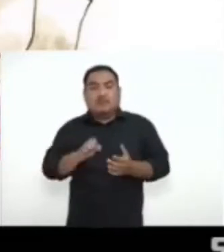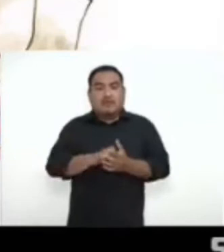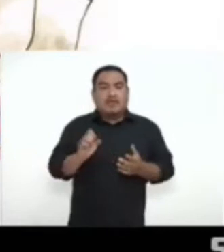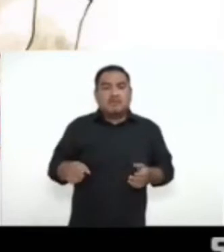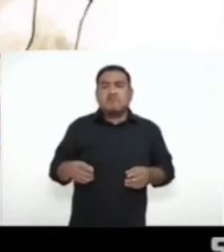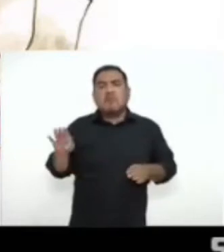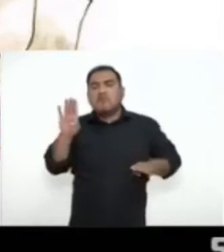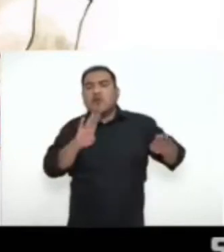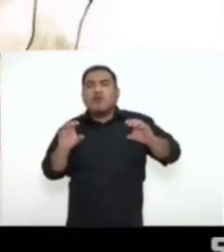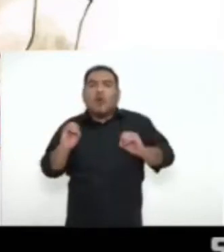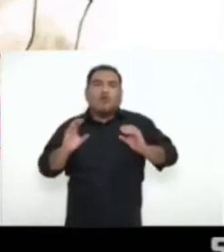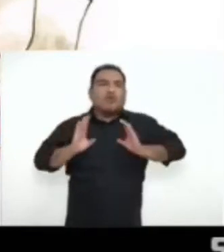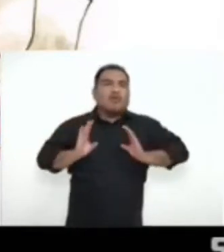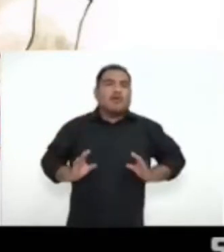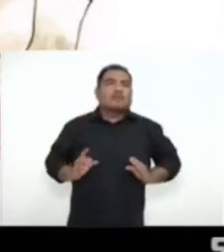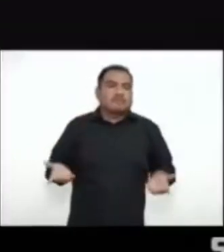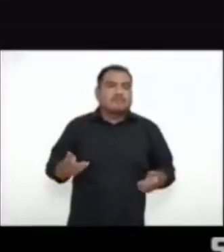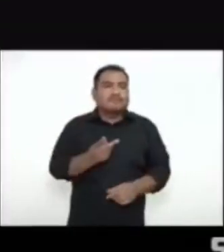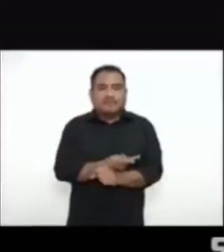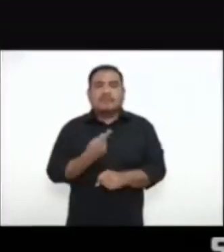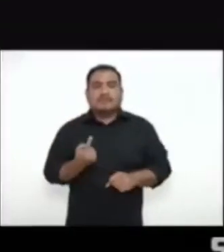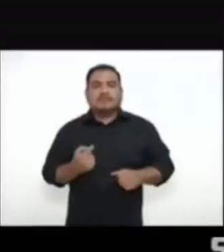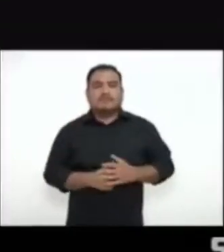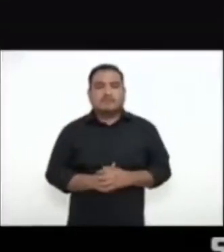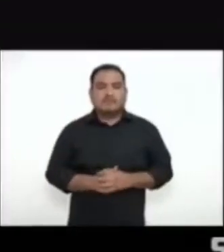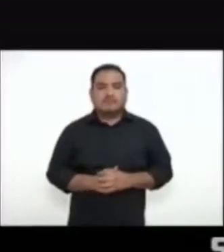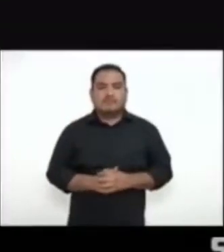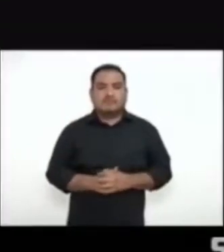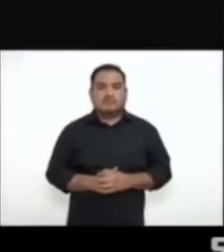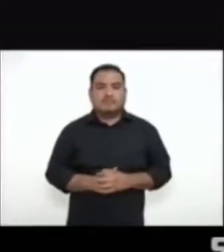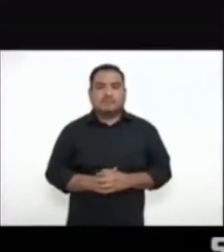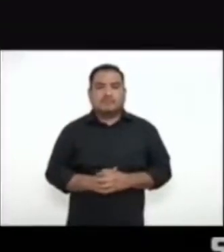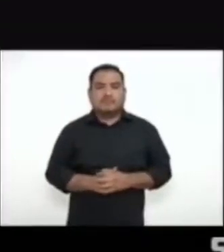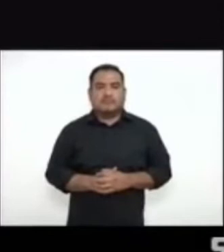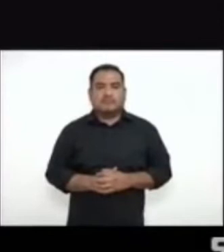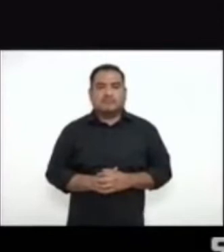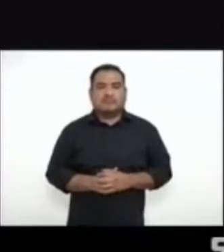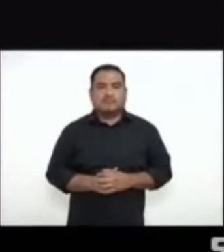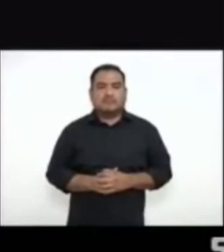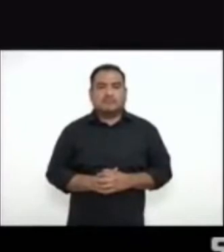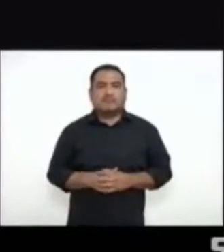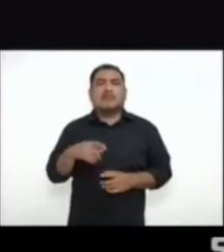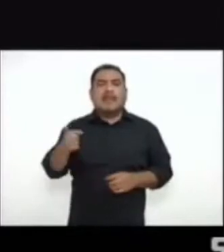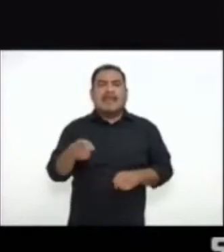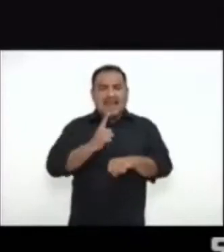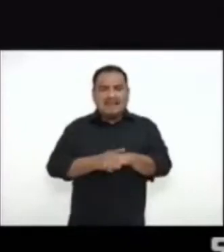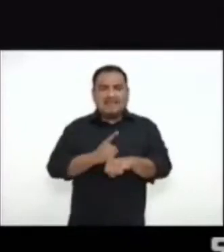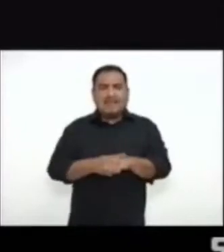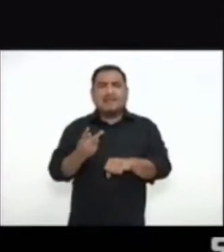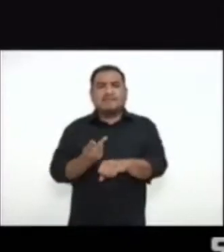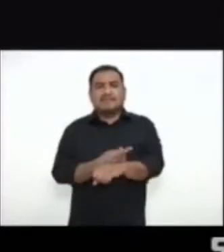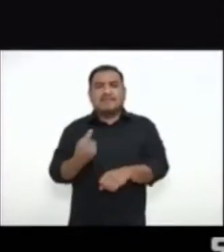síntoma biológico, ¿sí? Cualquiera de los dos. El síntoma va a depender de la